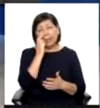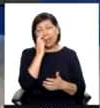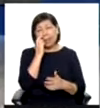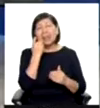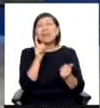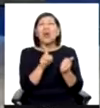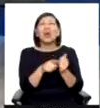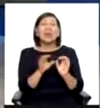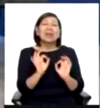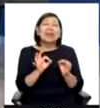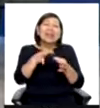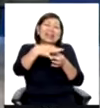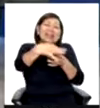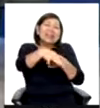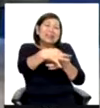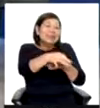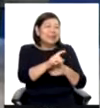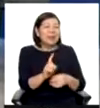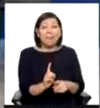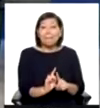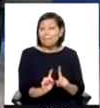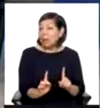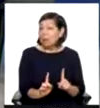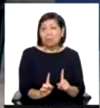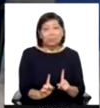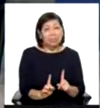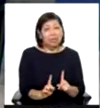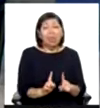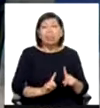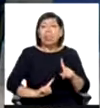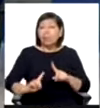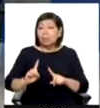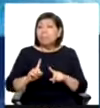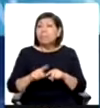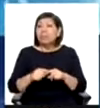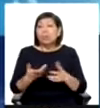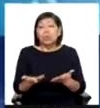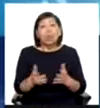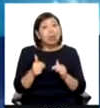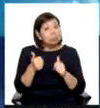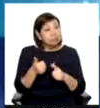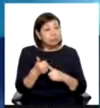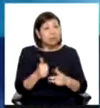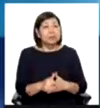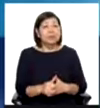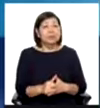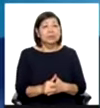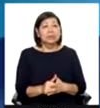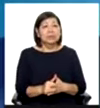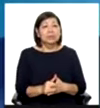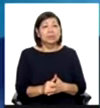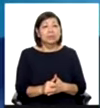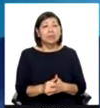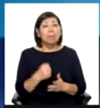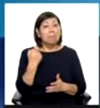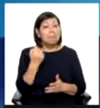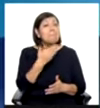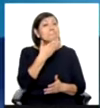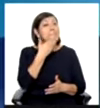estamos acostumbrados siempre a pelar la papa, uh-huh. pero hay variedades de papa que son nativas o que tienen un